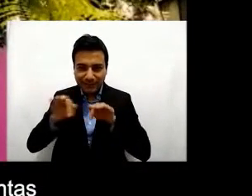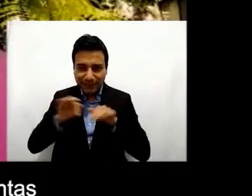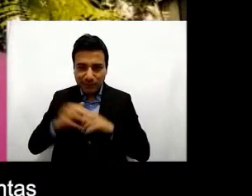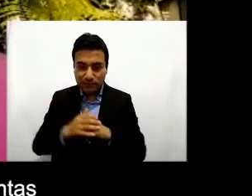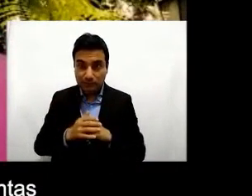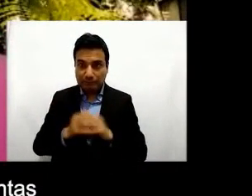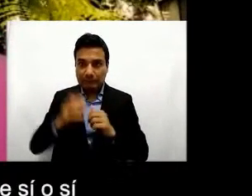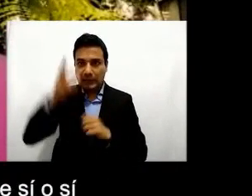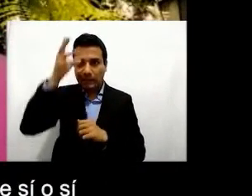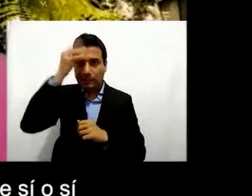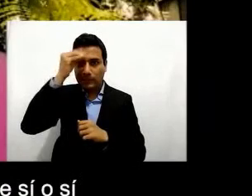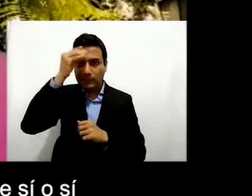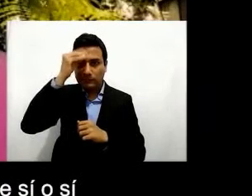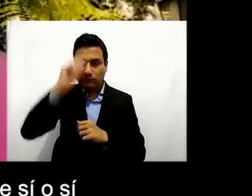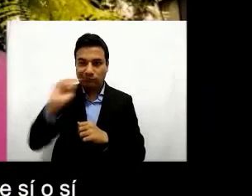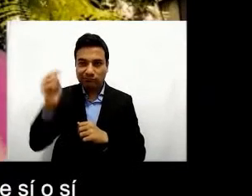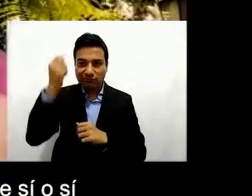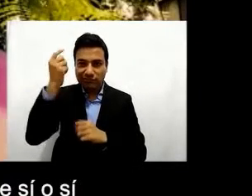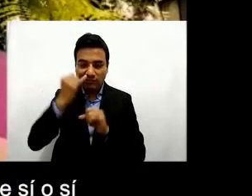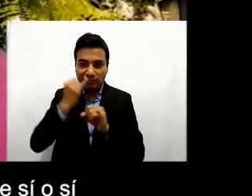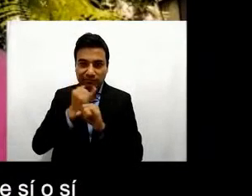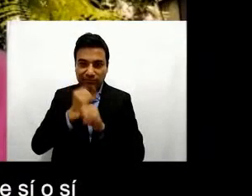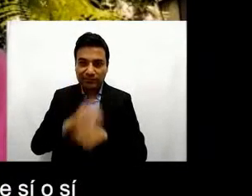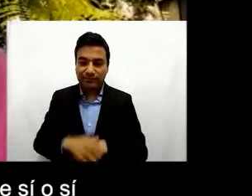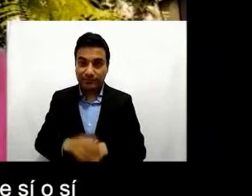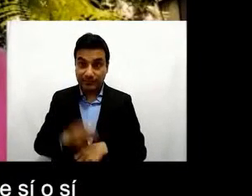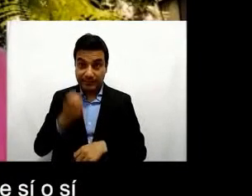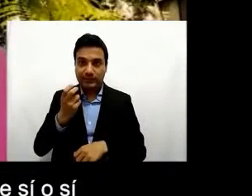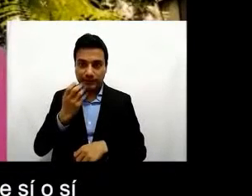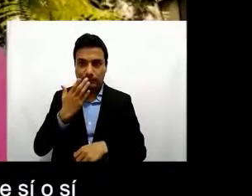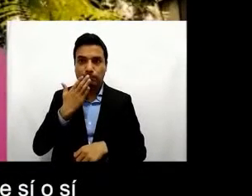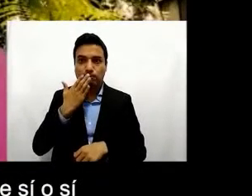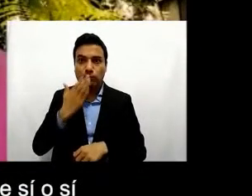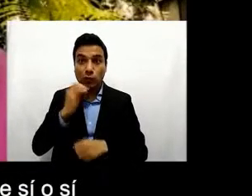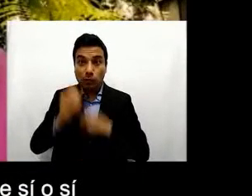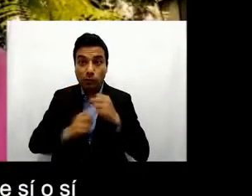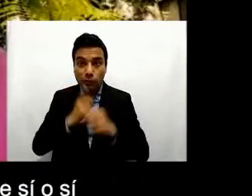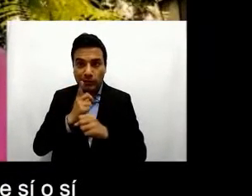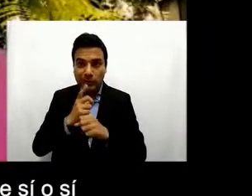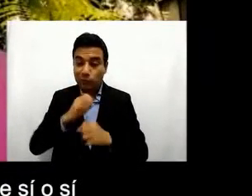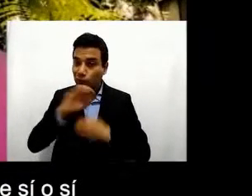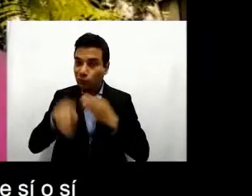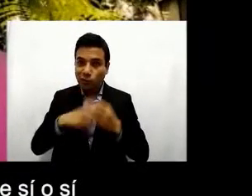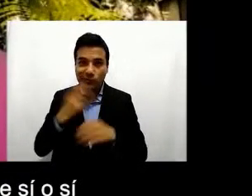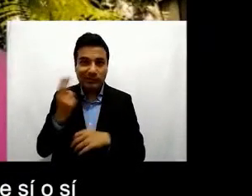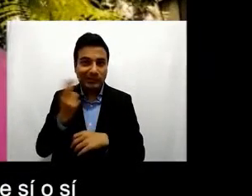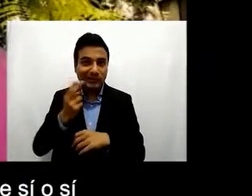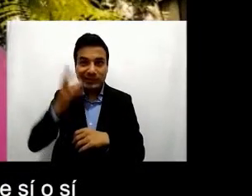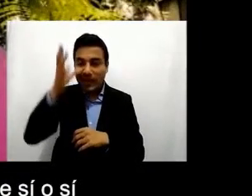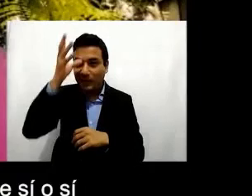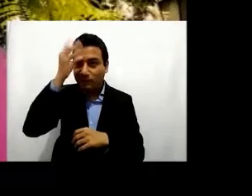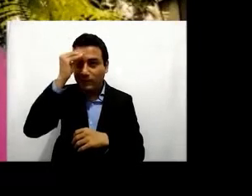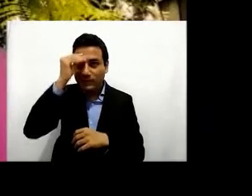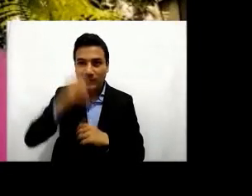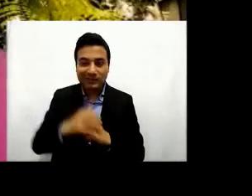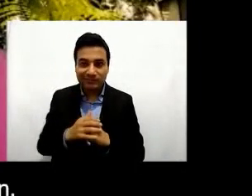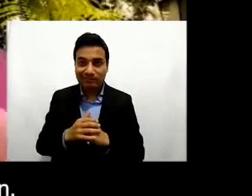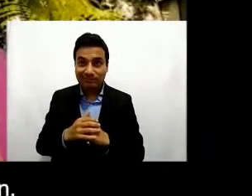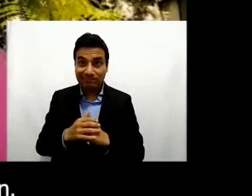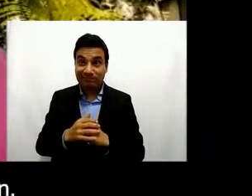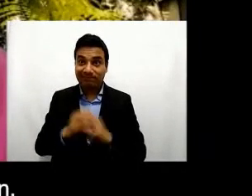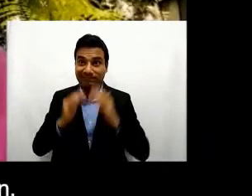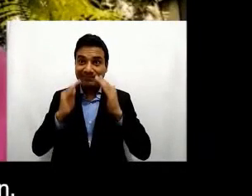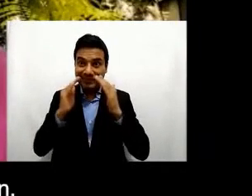Creo que fue una oportunidad en la que se tuvo que sí o sí aprender para poder continuar con las labores a distancia